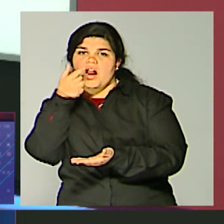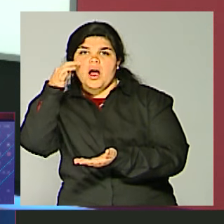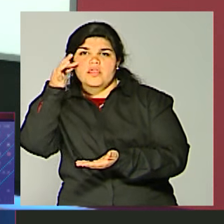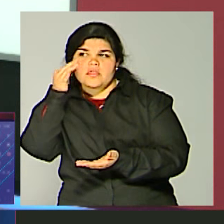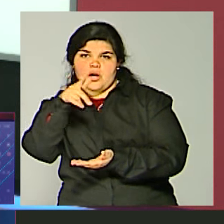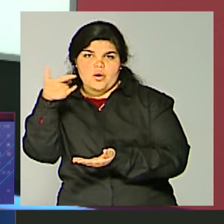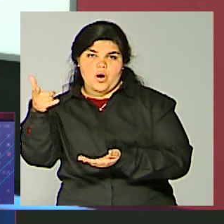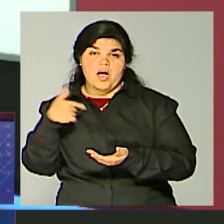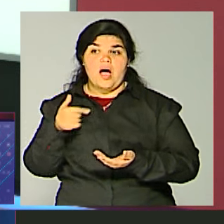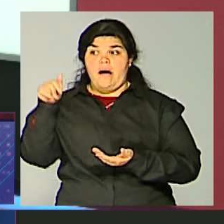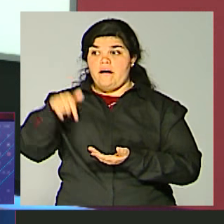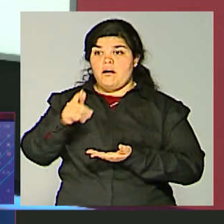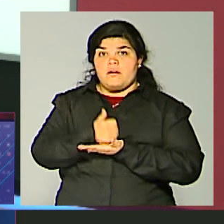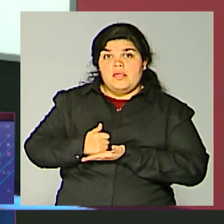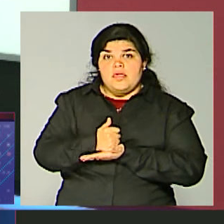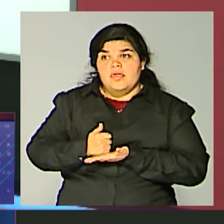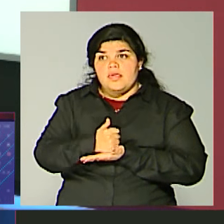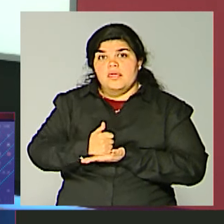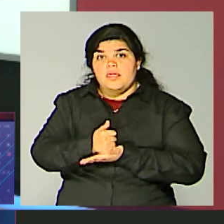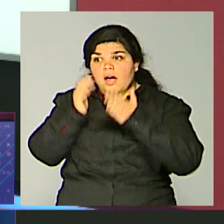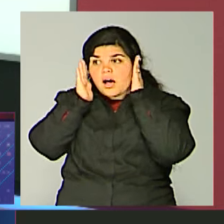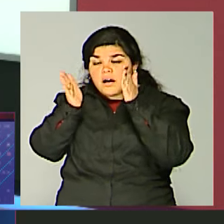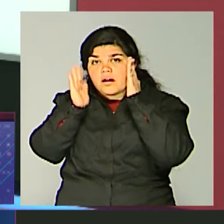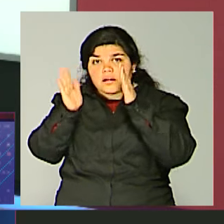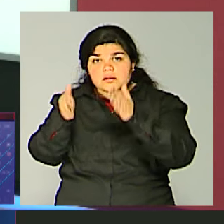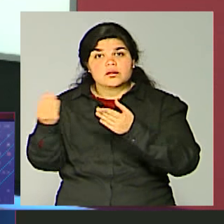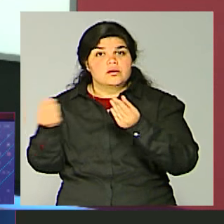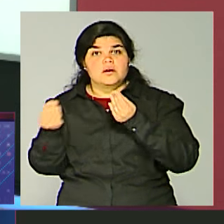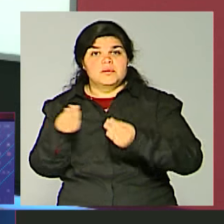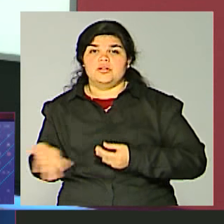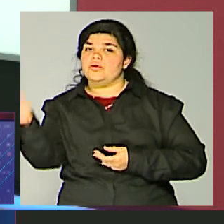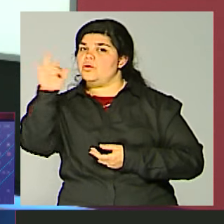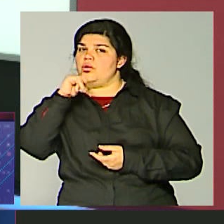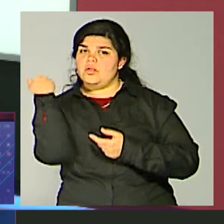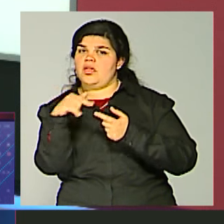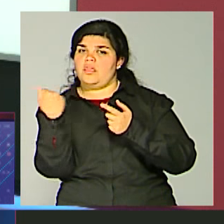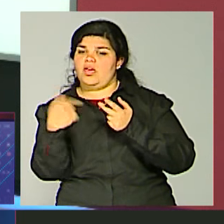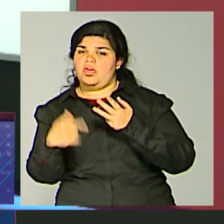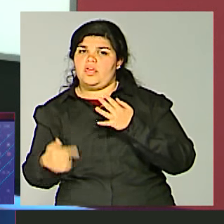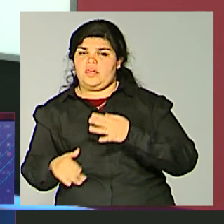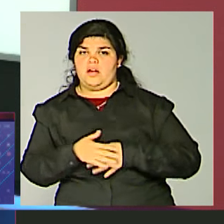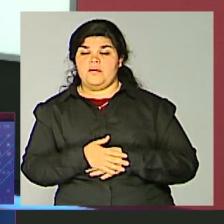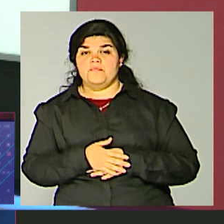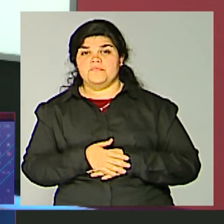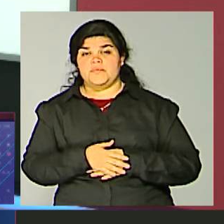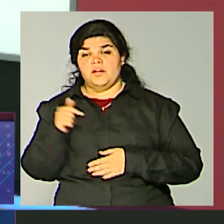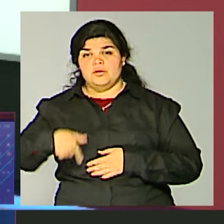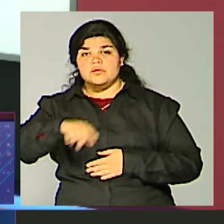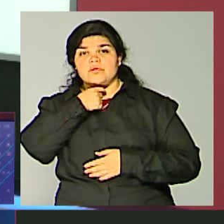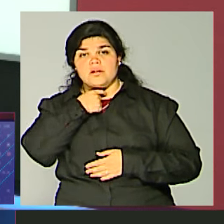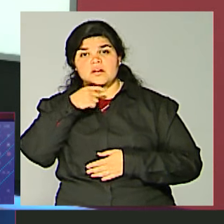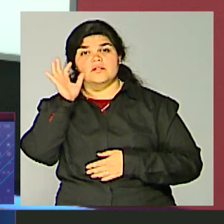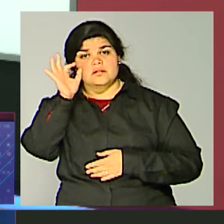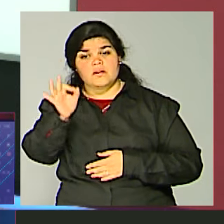todos estamos abocados a saber qué pasa. Todos los días es un capítulo diferente, ¿no? Y bueno, todos queremos saber cuál será